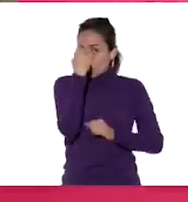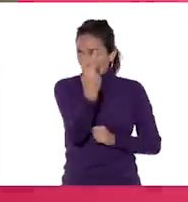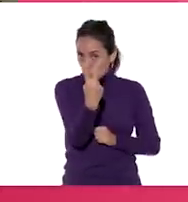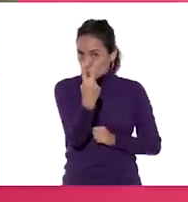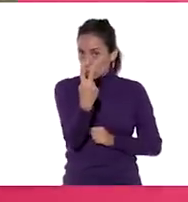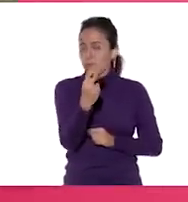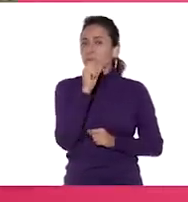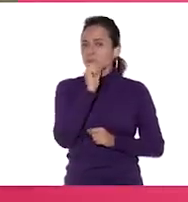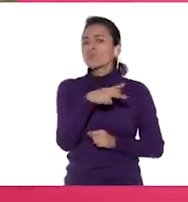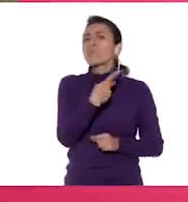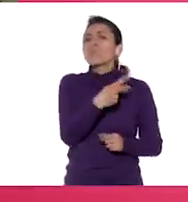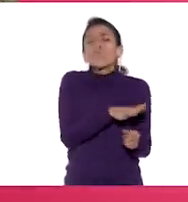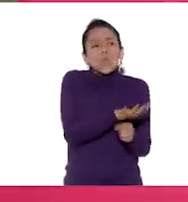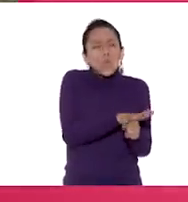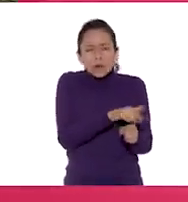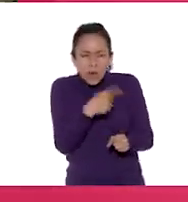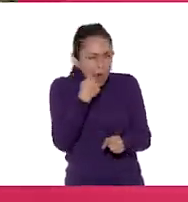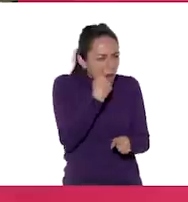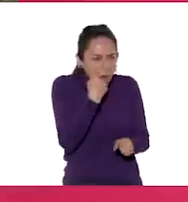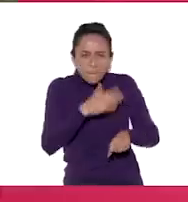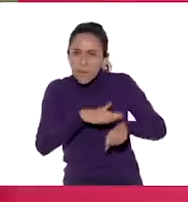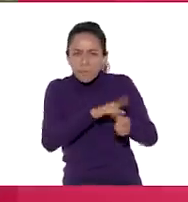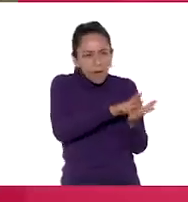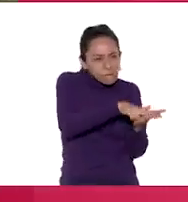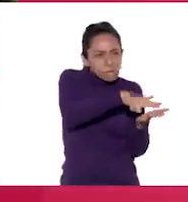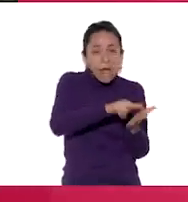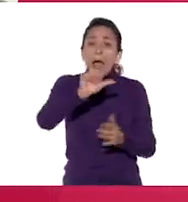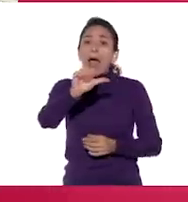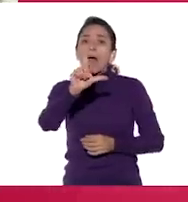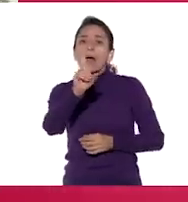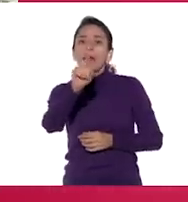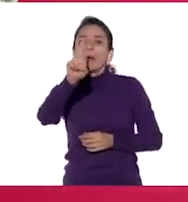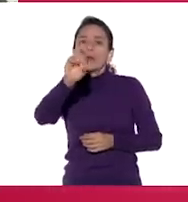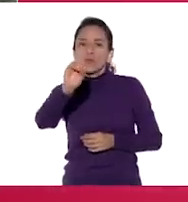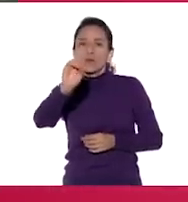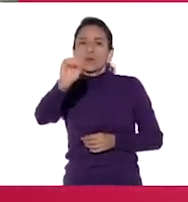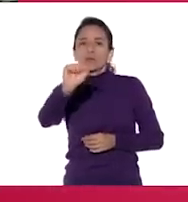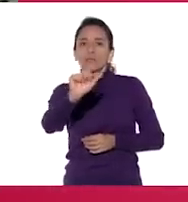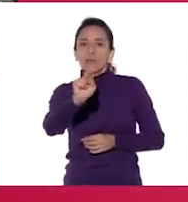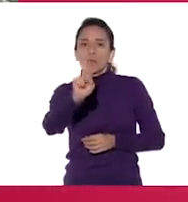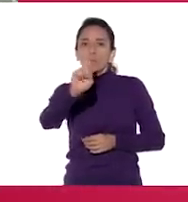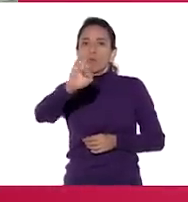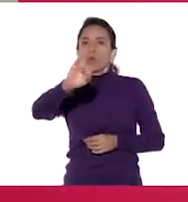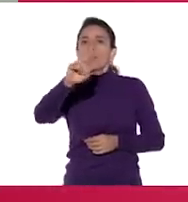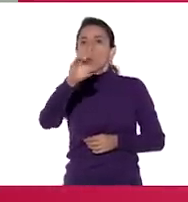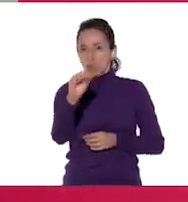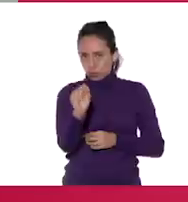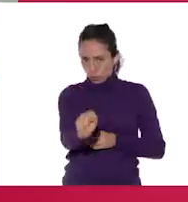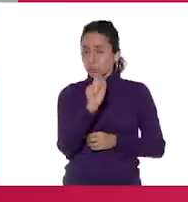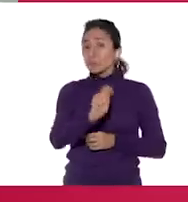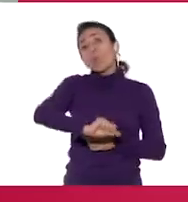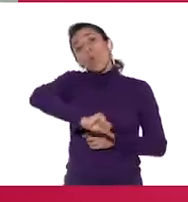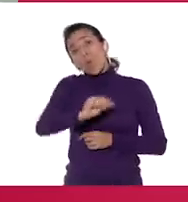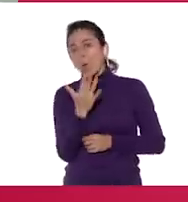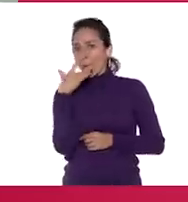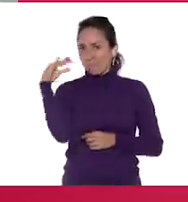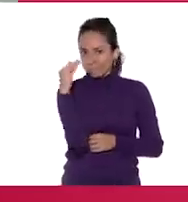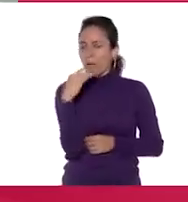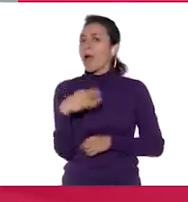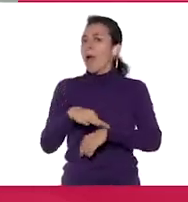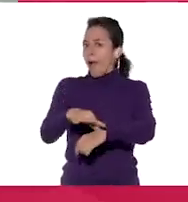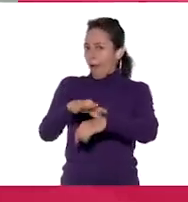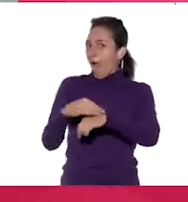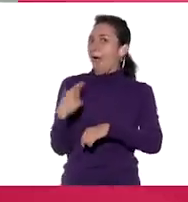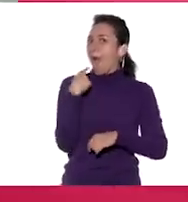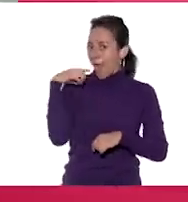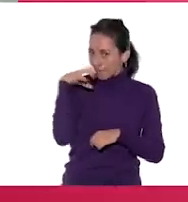Las huellas más abundantes son de hadrosaurios y pueden encontrarse huellas de dinosaurios carnívoros de